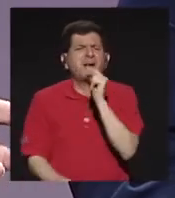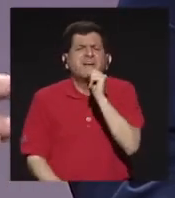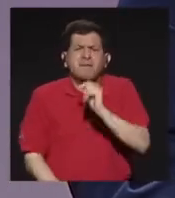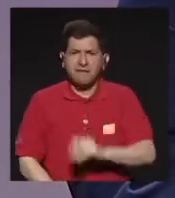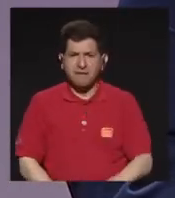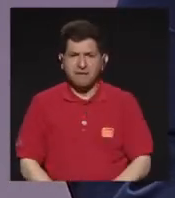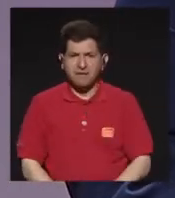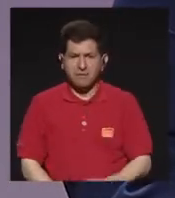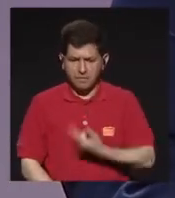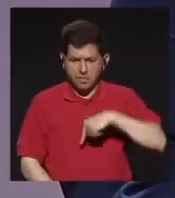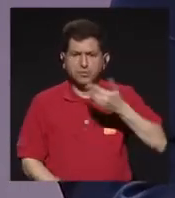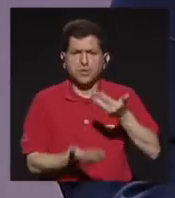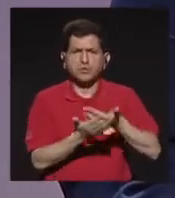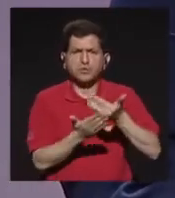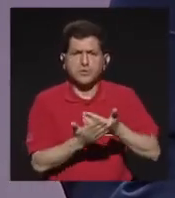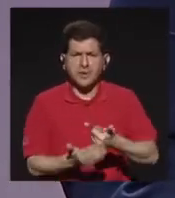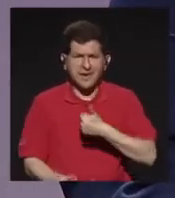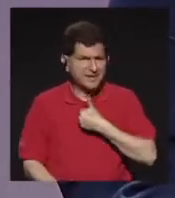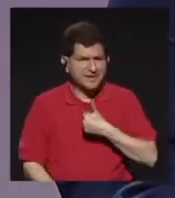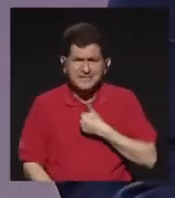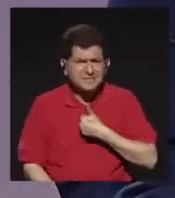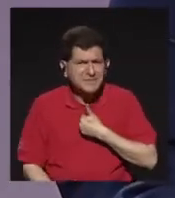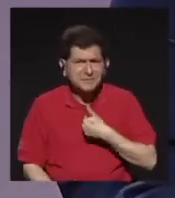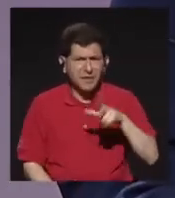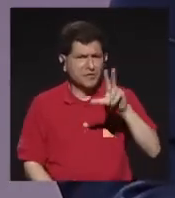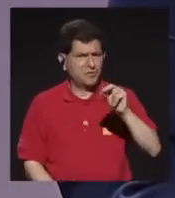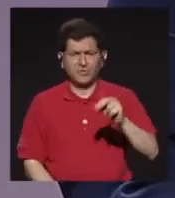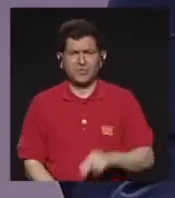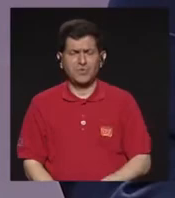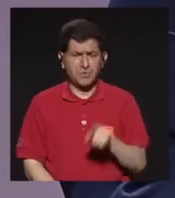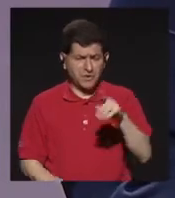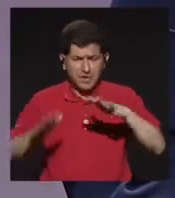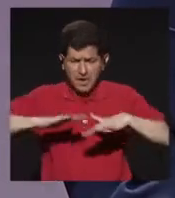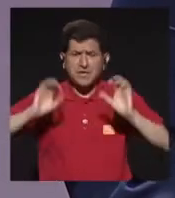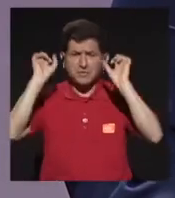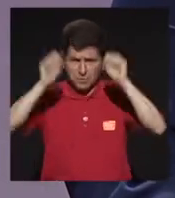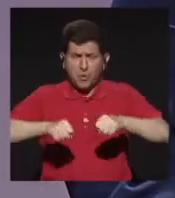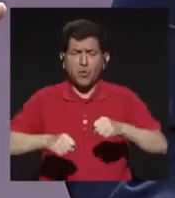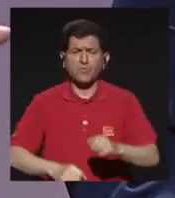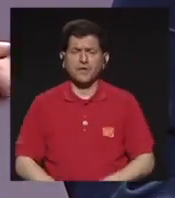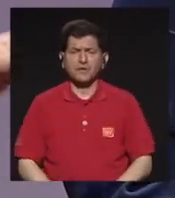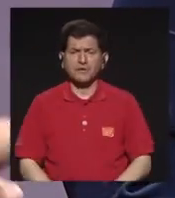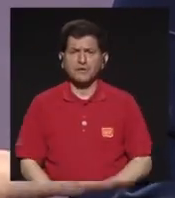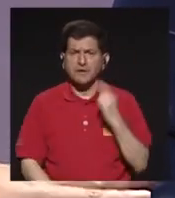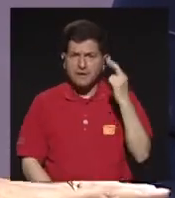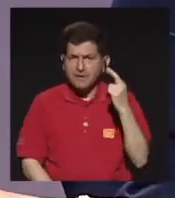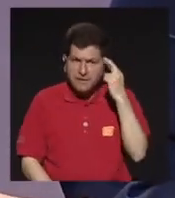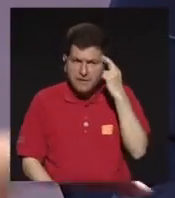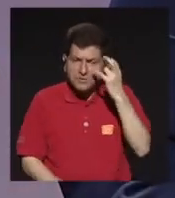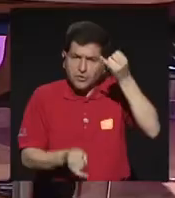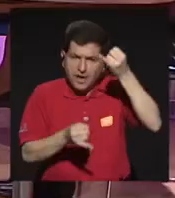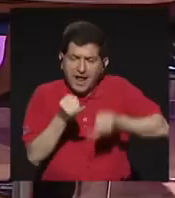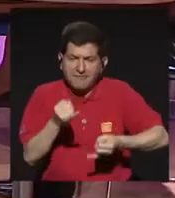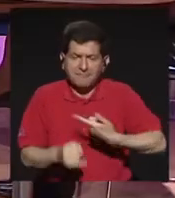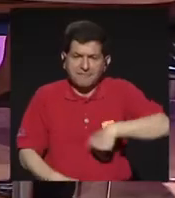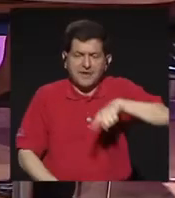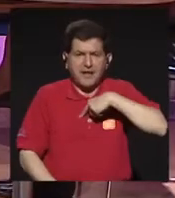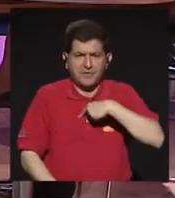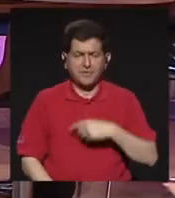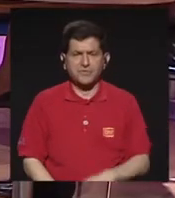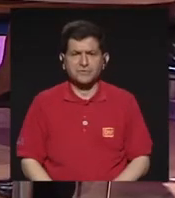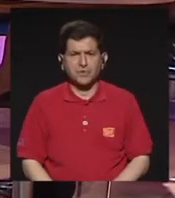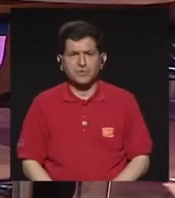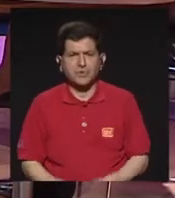si a los que tenemos que mostrarnos somos a nosotras mismas, que nosotros podemos ocupar esos espacios. ¿Por qué? Porque finalmente nosotros vamos